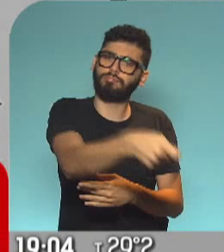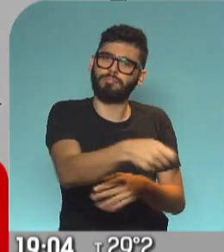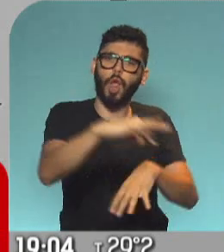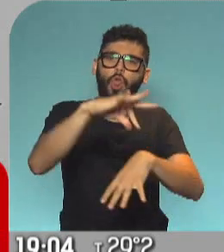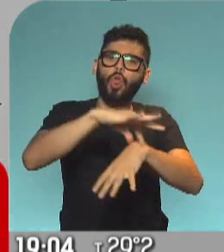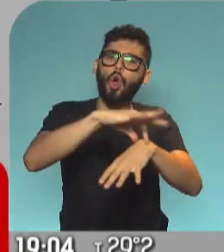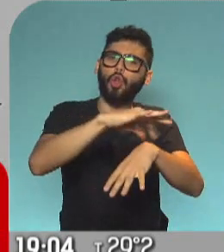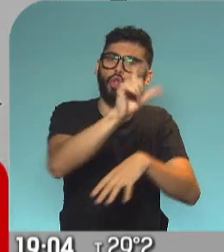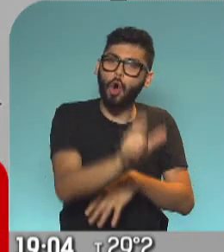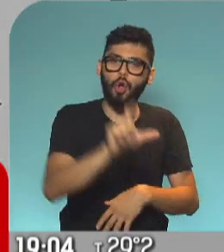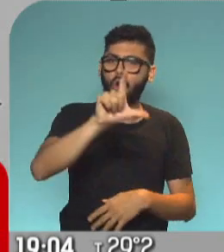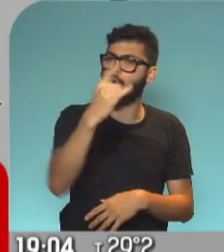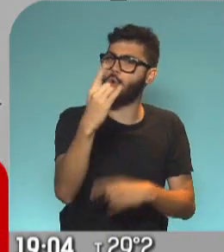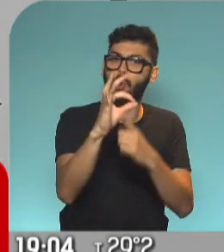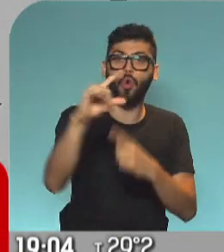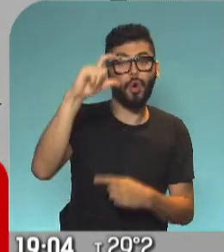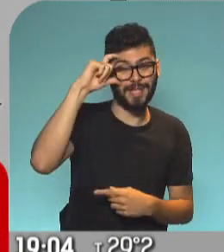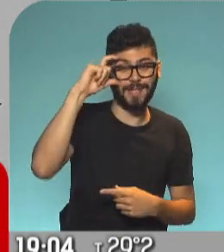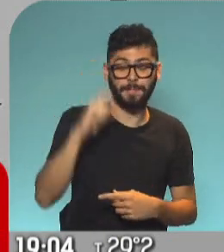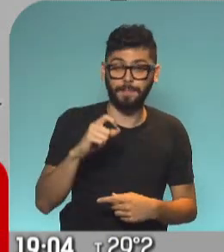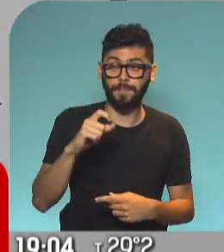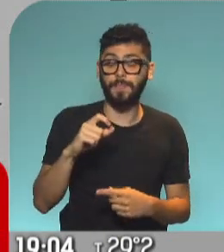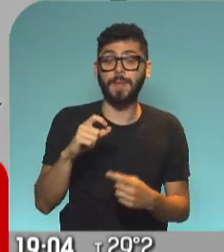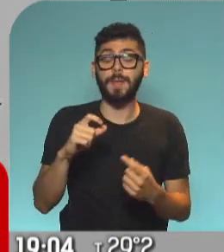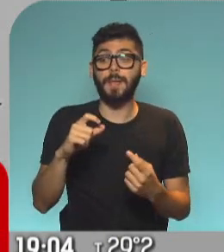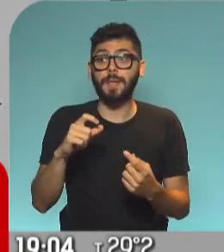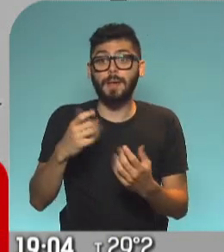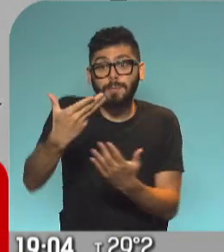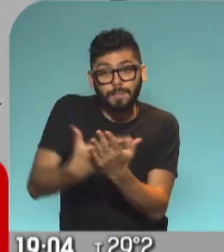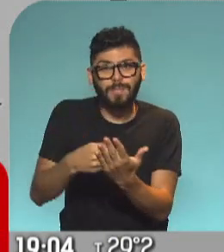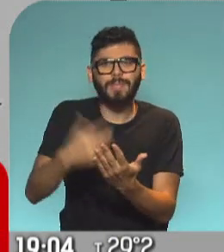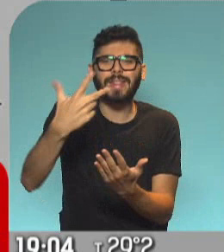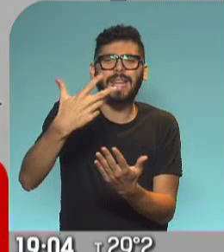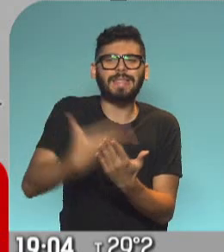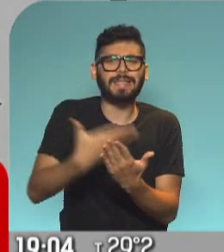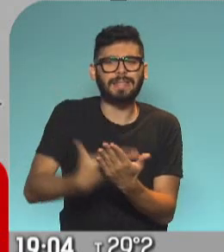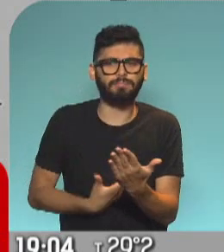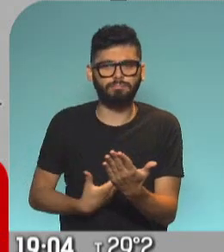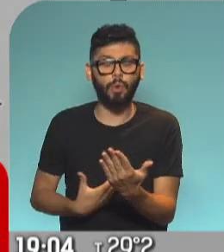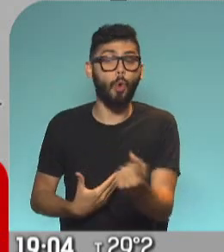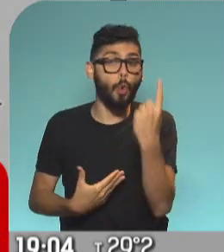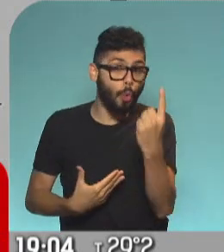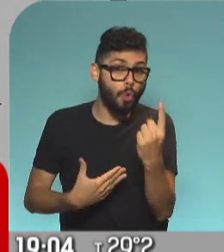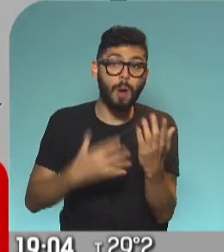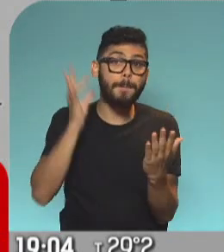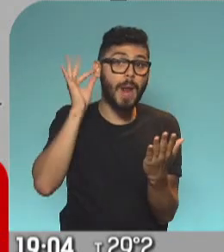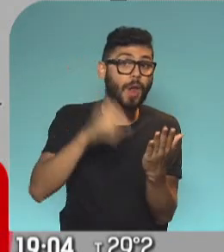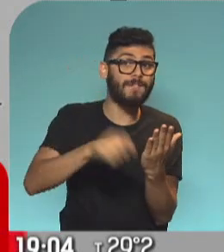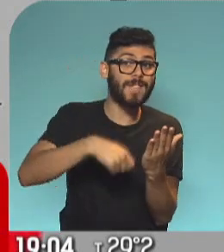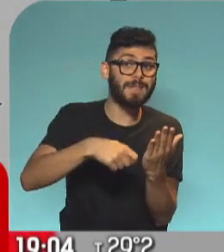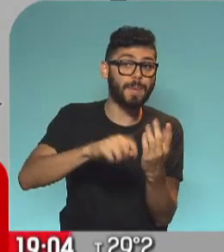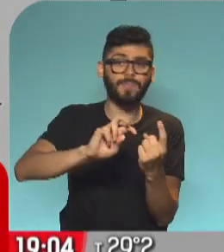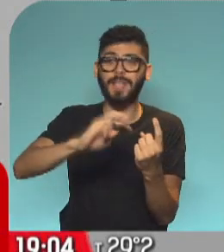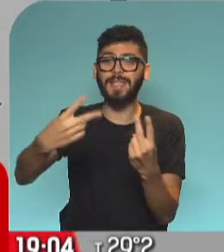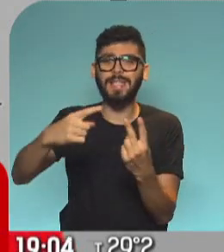clínica había en esa documentación había 3 uno justamente la firma de maradona el segundo el